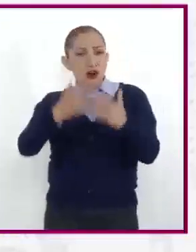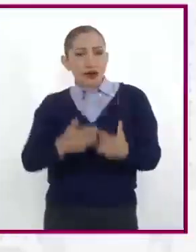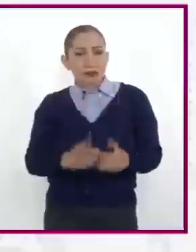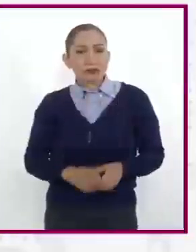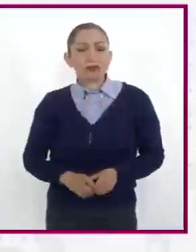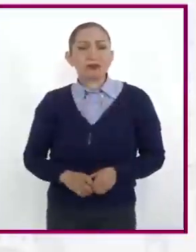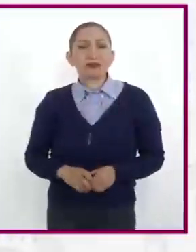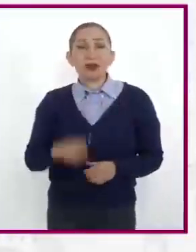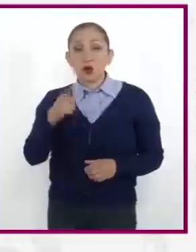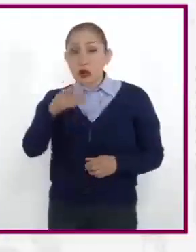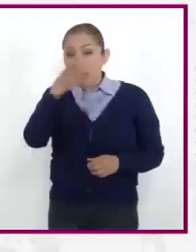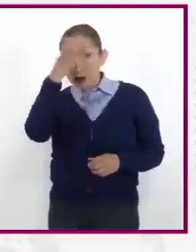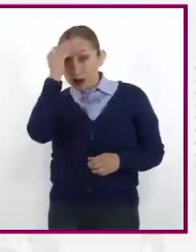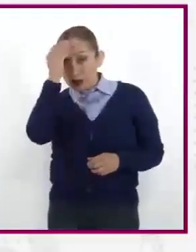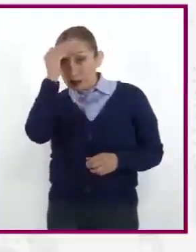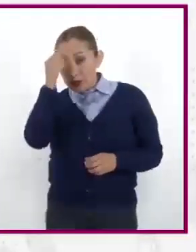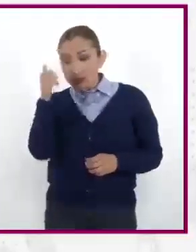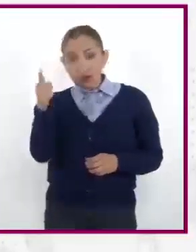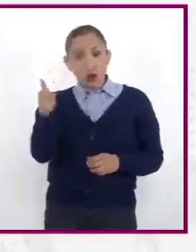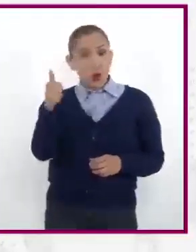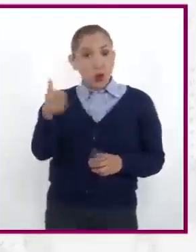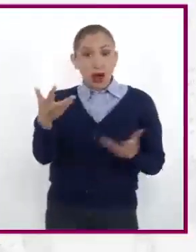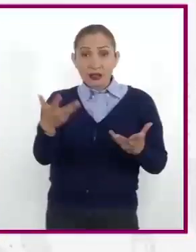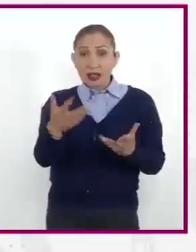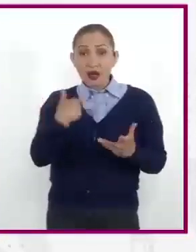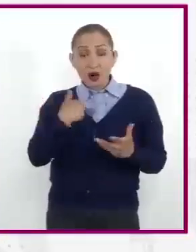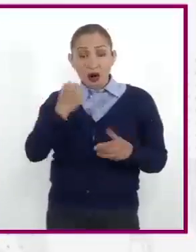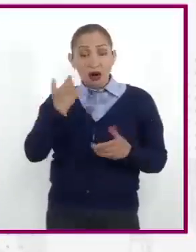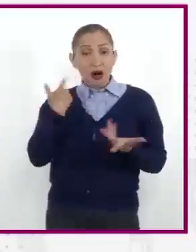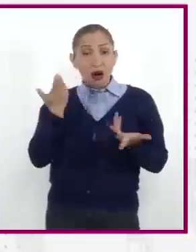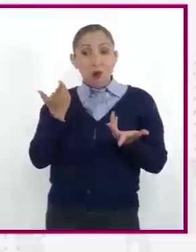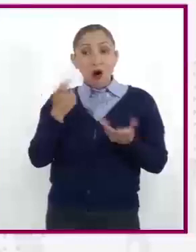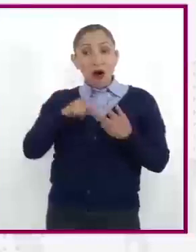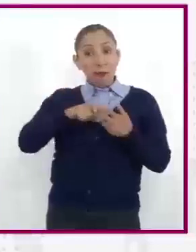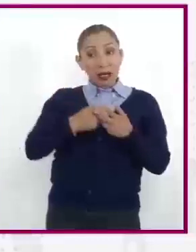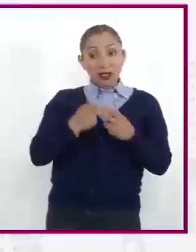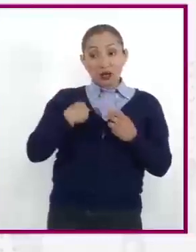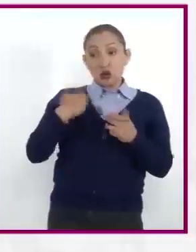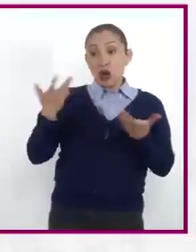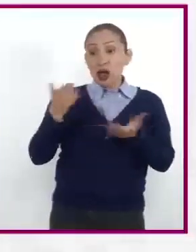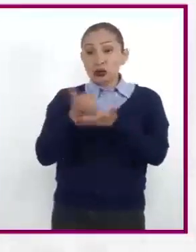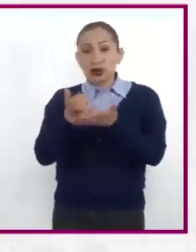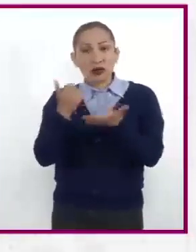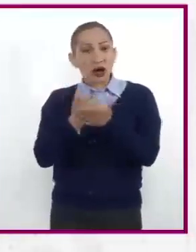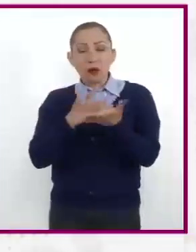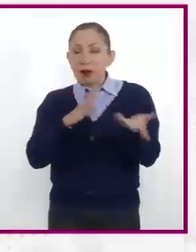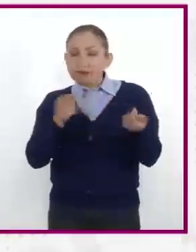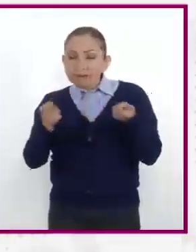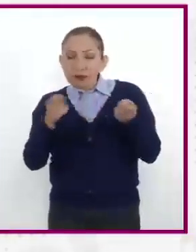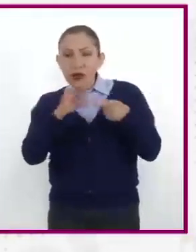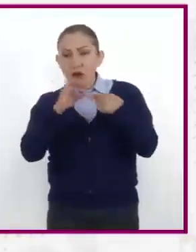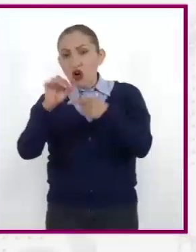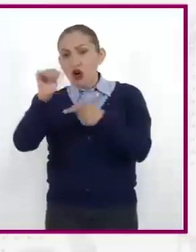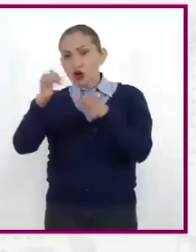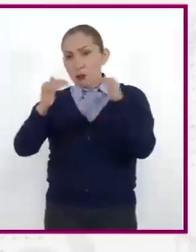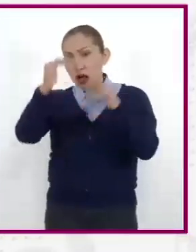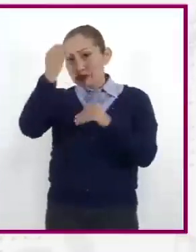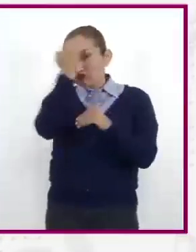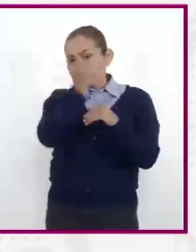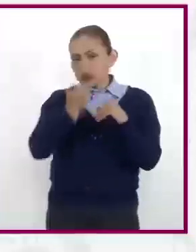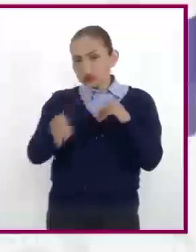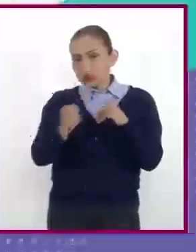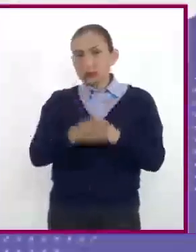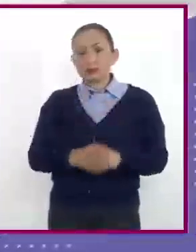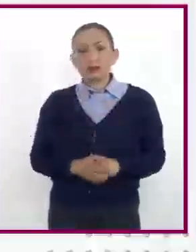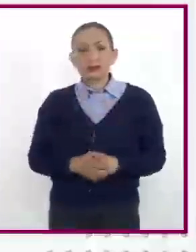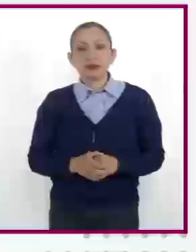tecnológicos. Un aprendizaje autónomo, no autodidacta en su inicio, ya que se requiere de la mediación y guía de otros más expertos, como